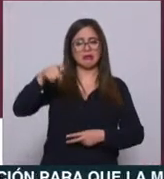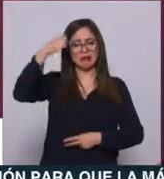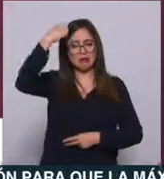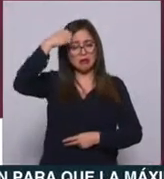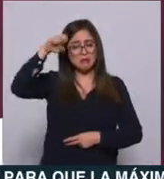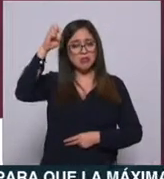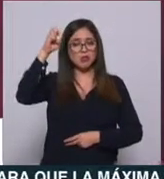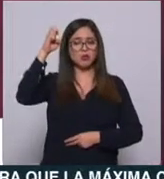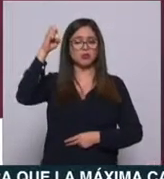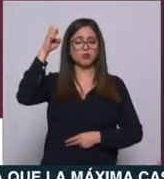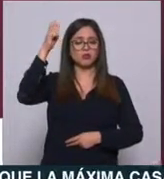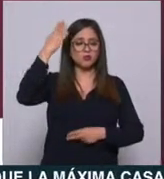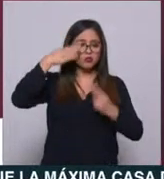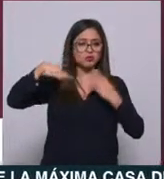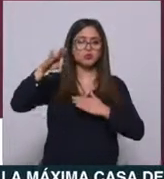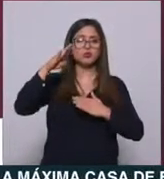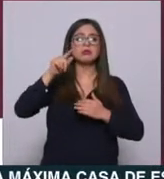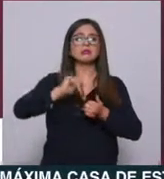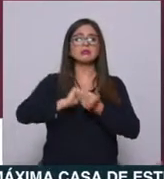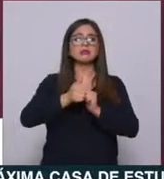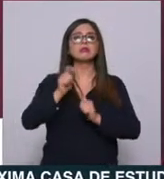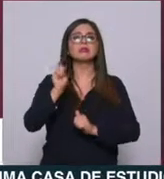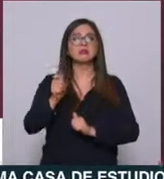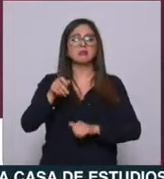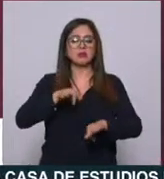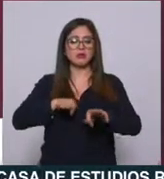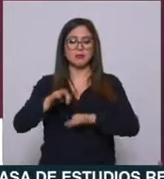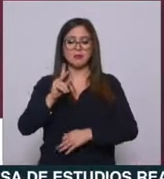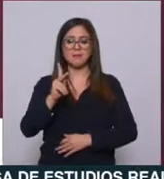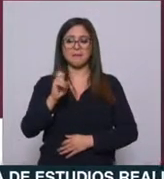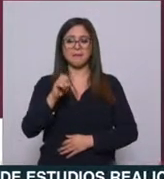especialistas de Pemex,